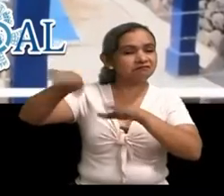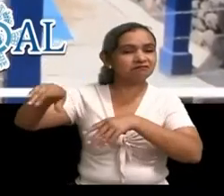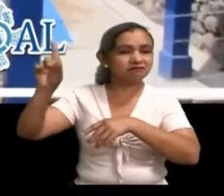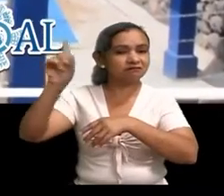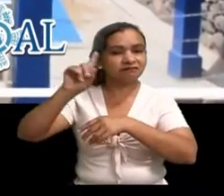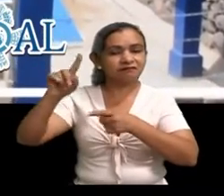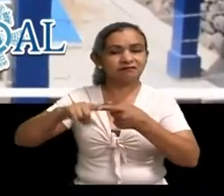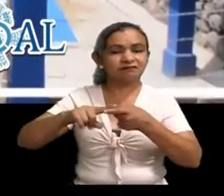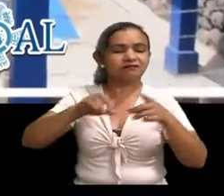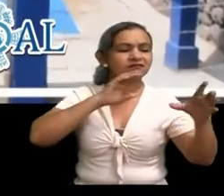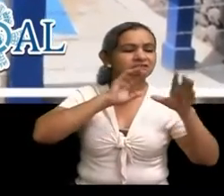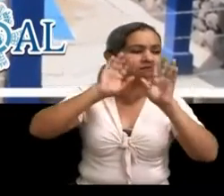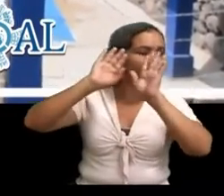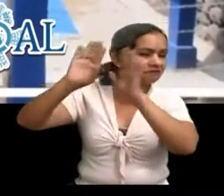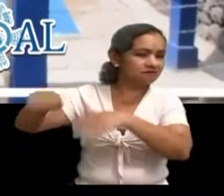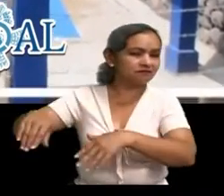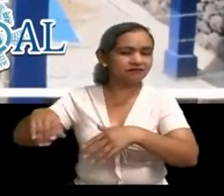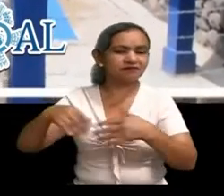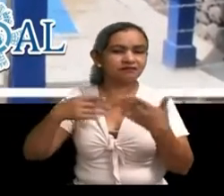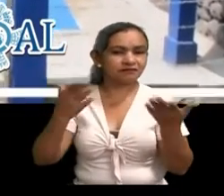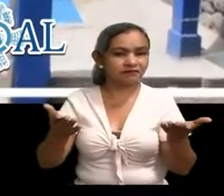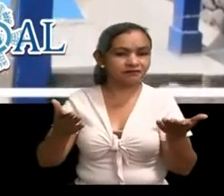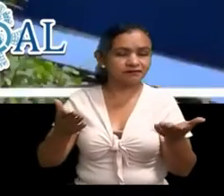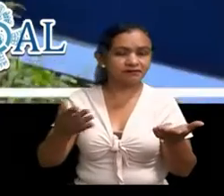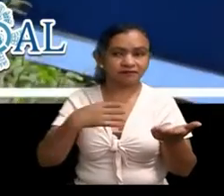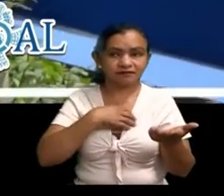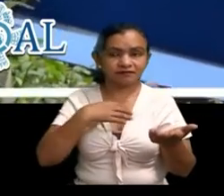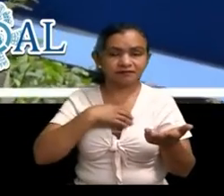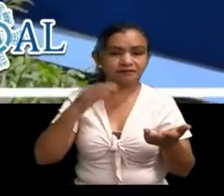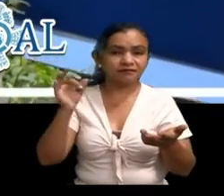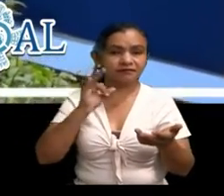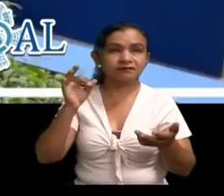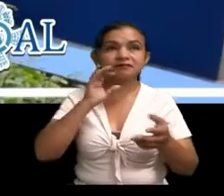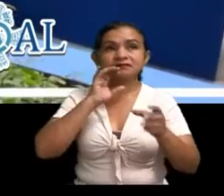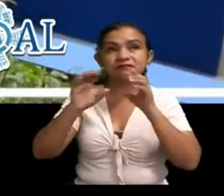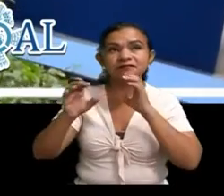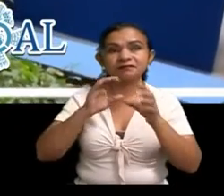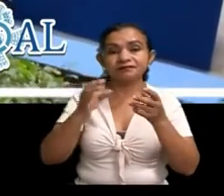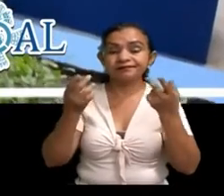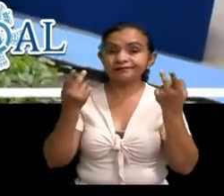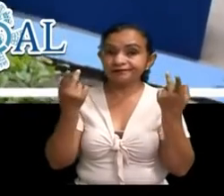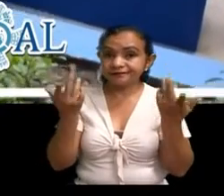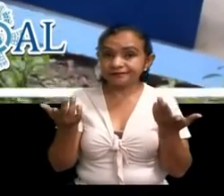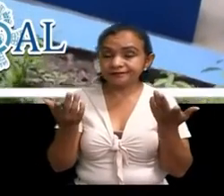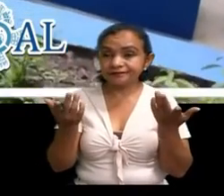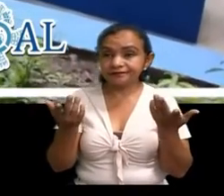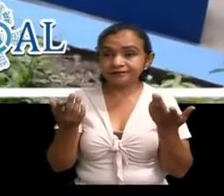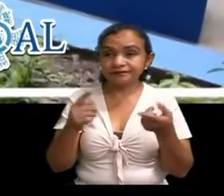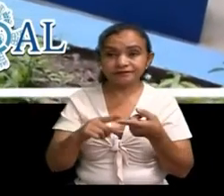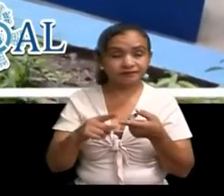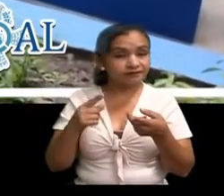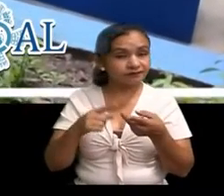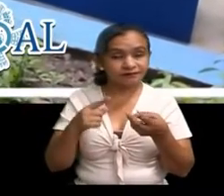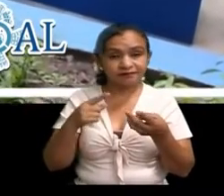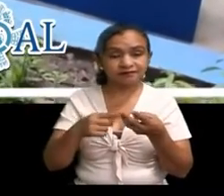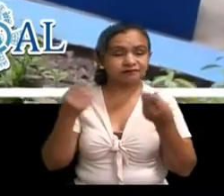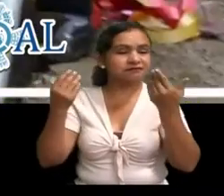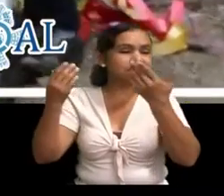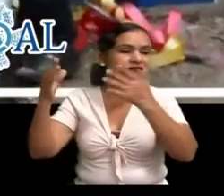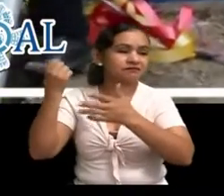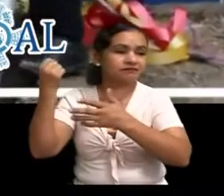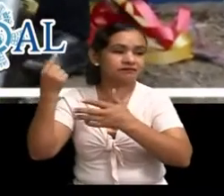las comunicaciones, porque tienen su forma de antaño de comunicar, les puede hacer falta muchas cosas,